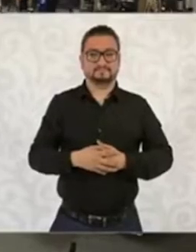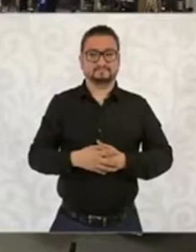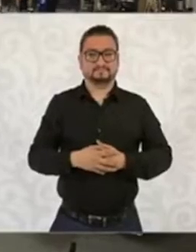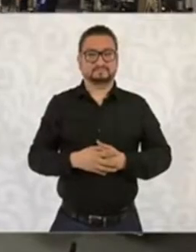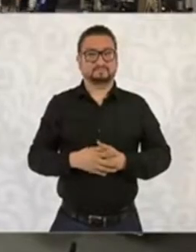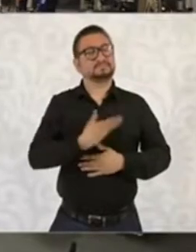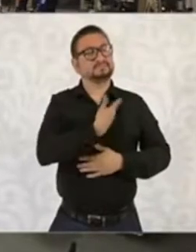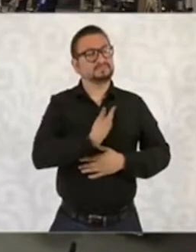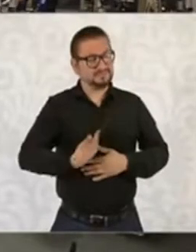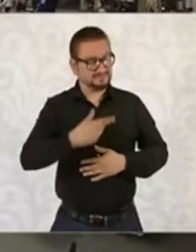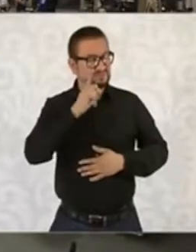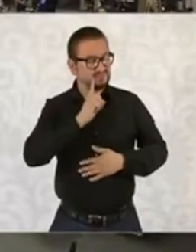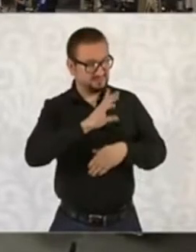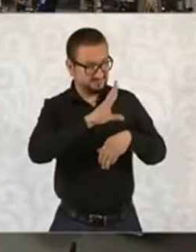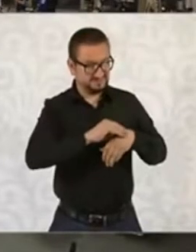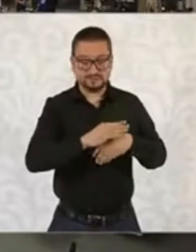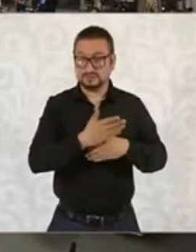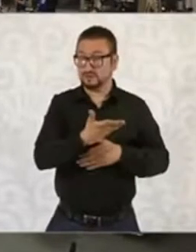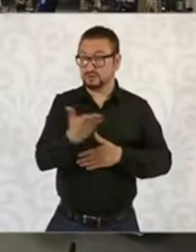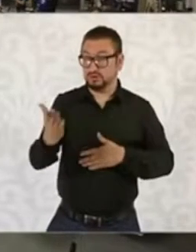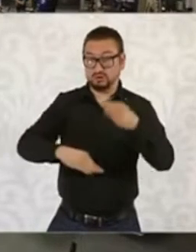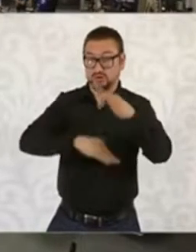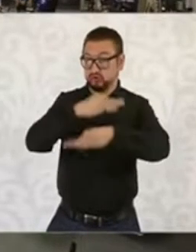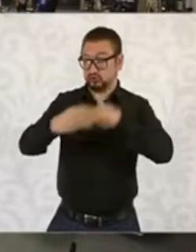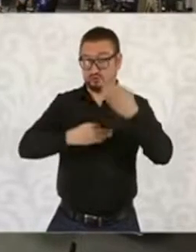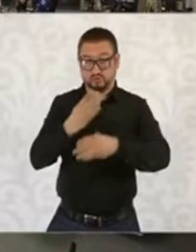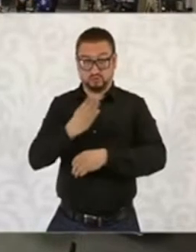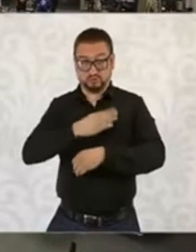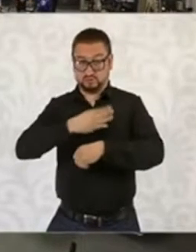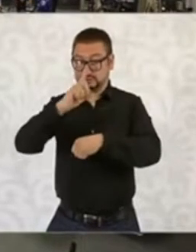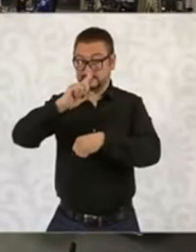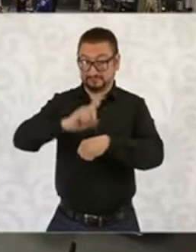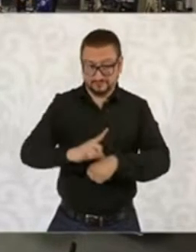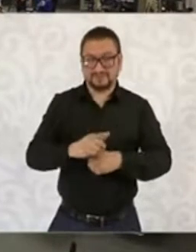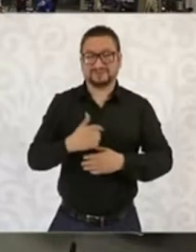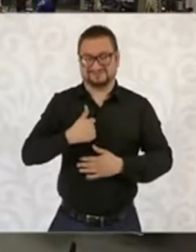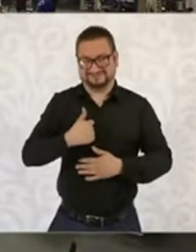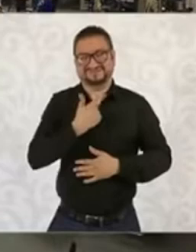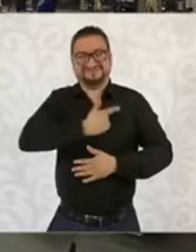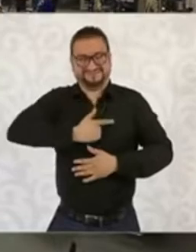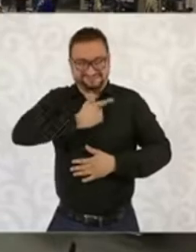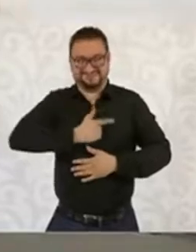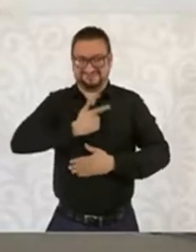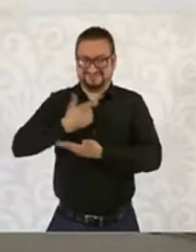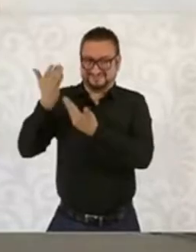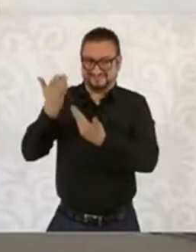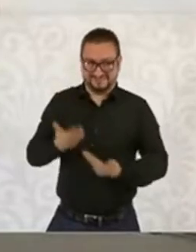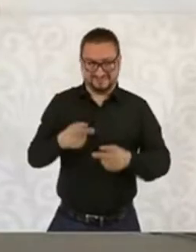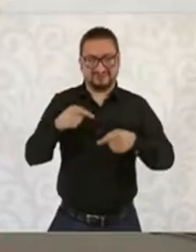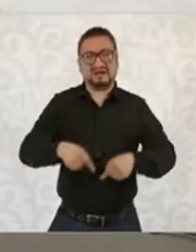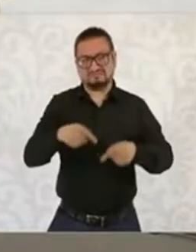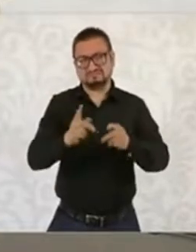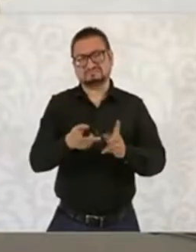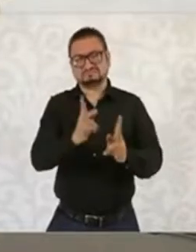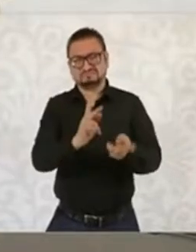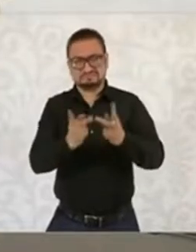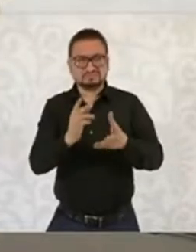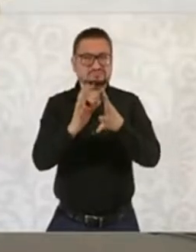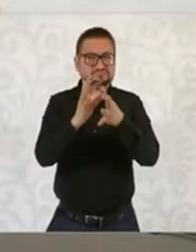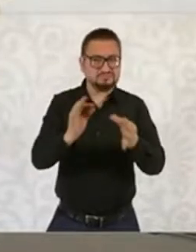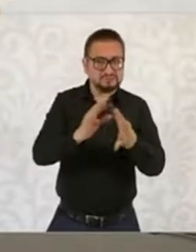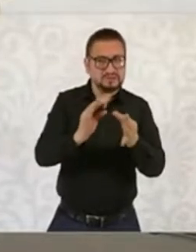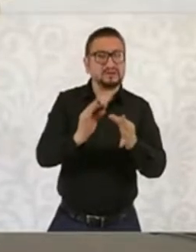Con su permiso, Presidenta, muy buenos días a todas y todos. Me da mucho gusto estar en este espacio para compartir,